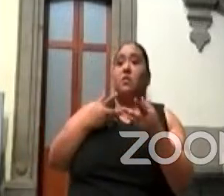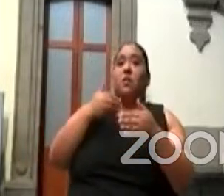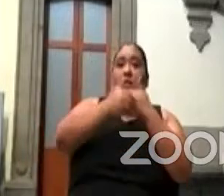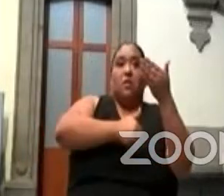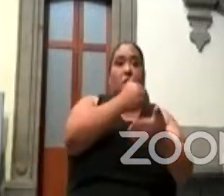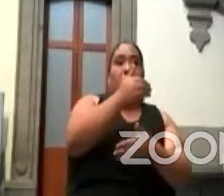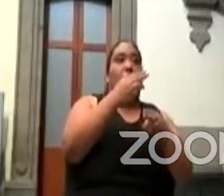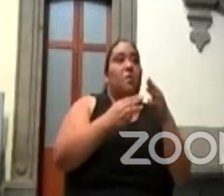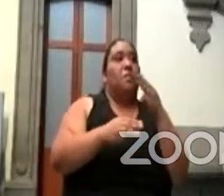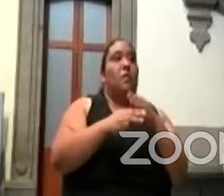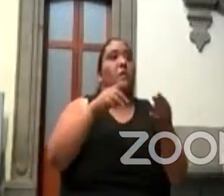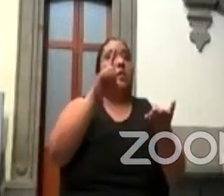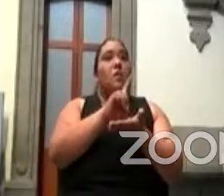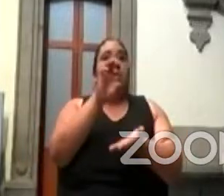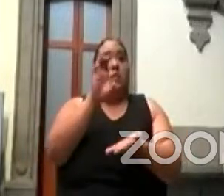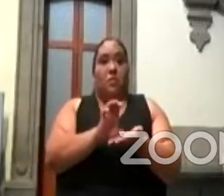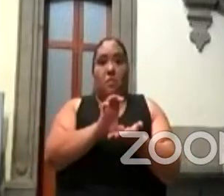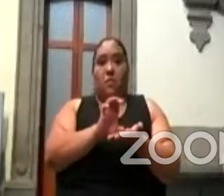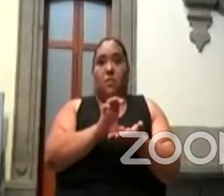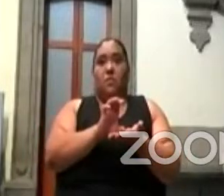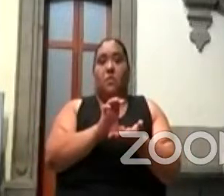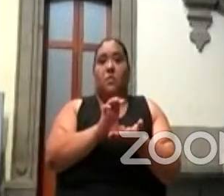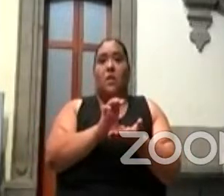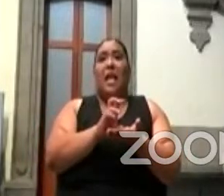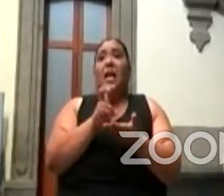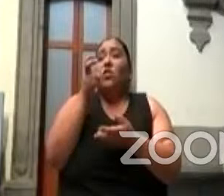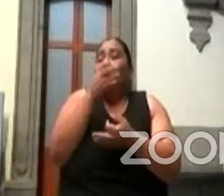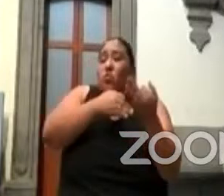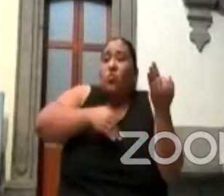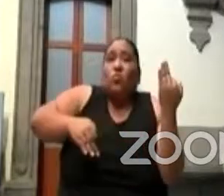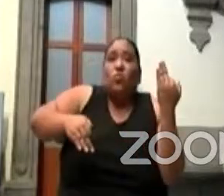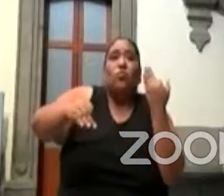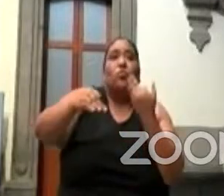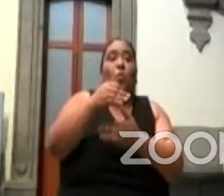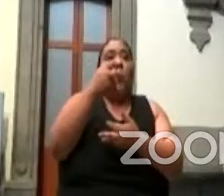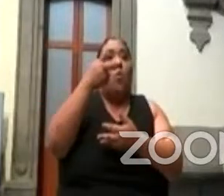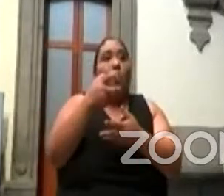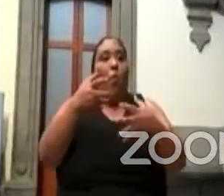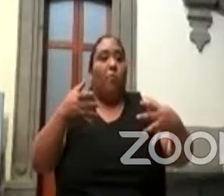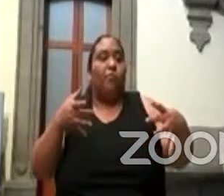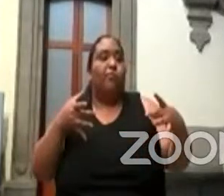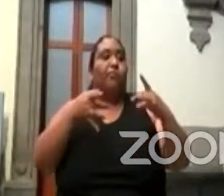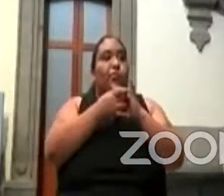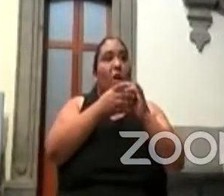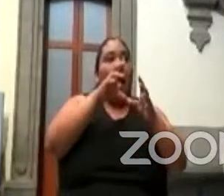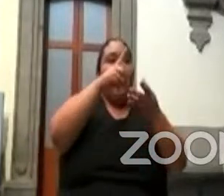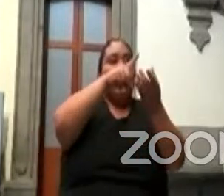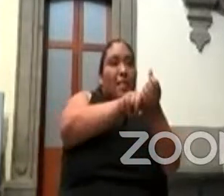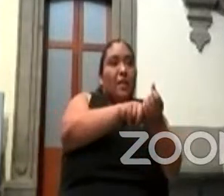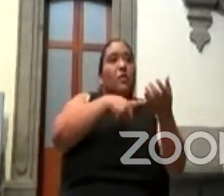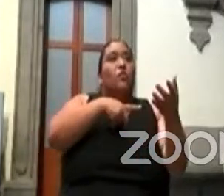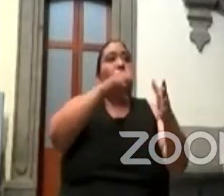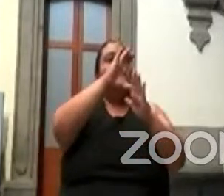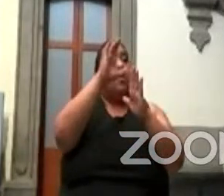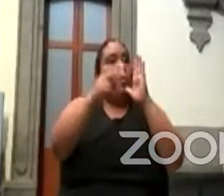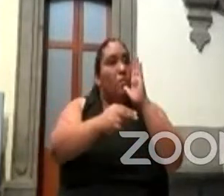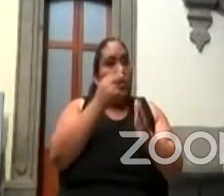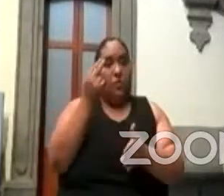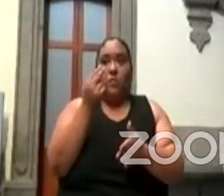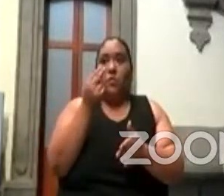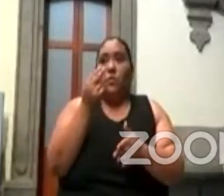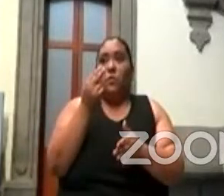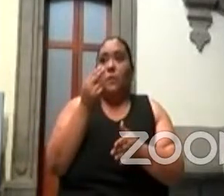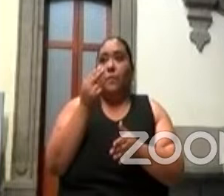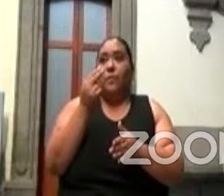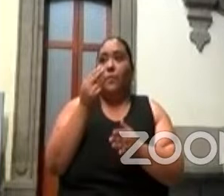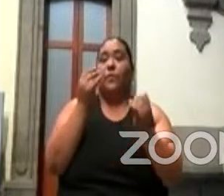de discapacidad, que van ligados a este instrumento internacional que es la convención. En esta